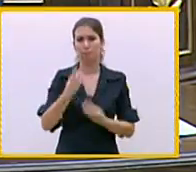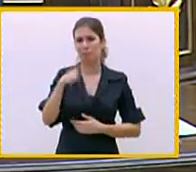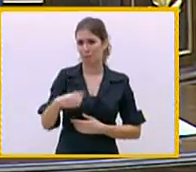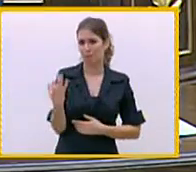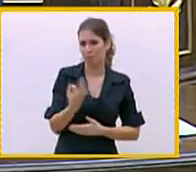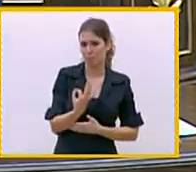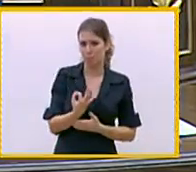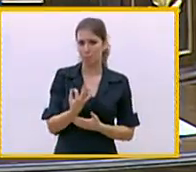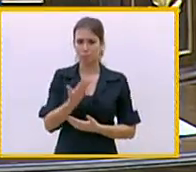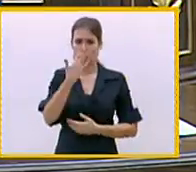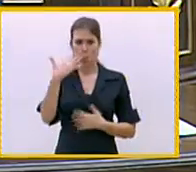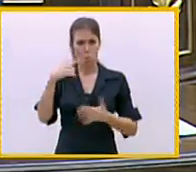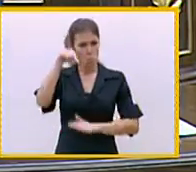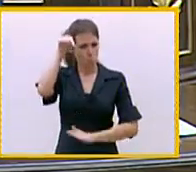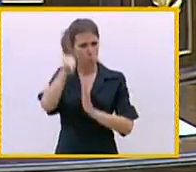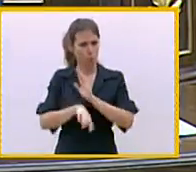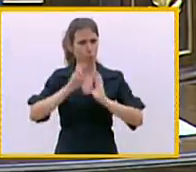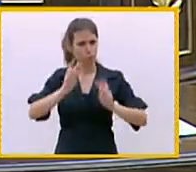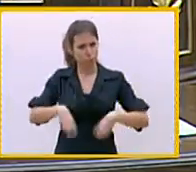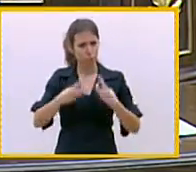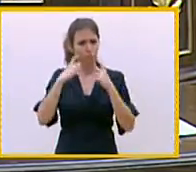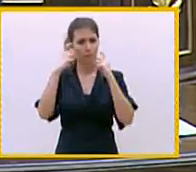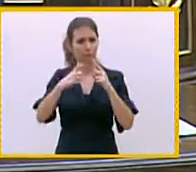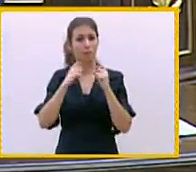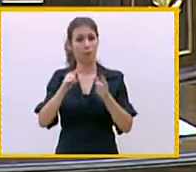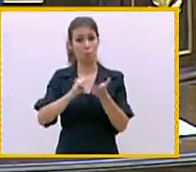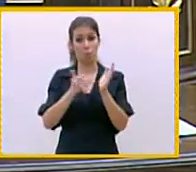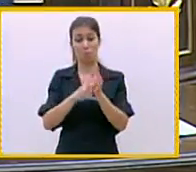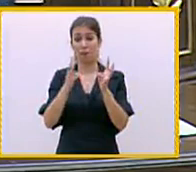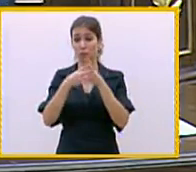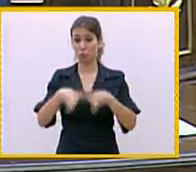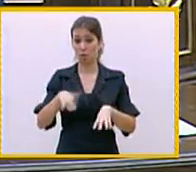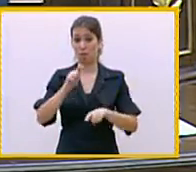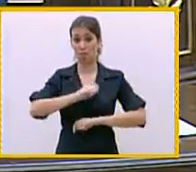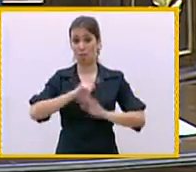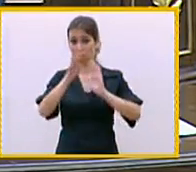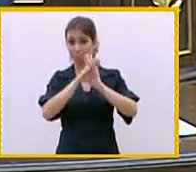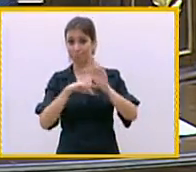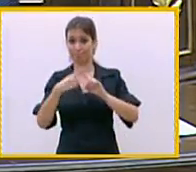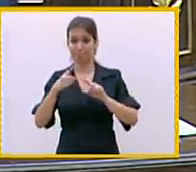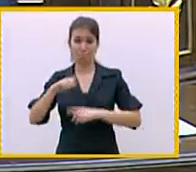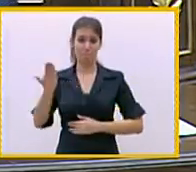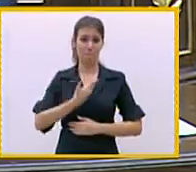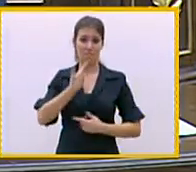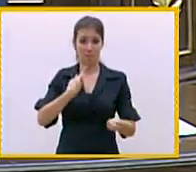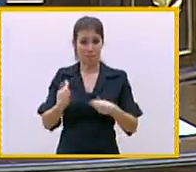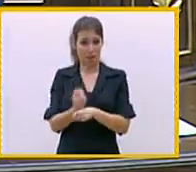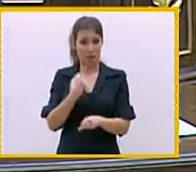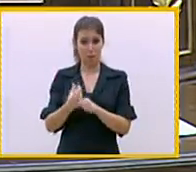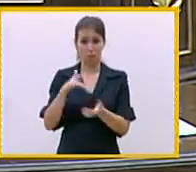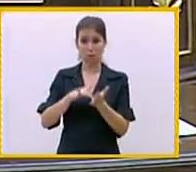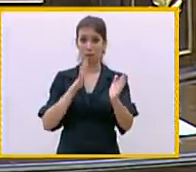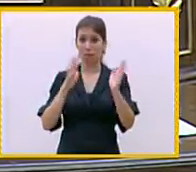de calado que pretenden resolver problemas estructurales que han aquejado a nuestro mercado de trabajo a lo largo de todo el periodo